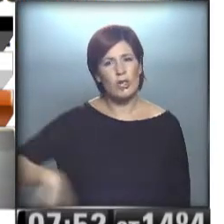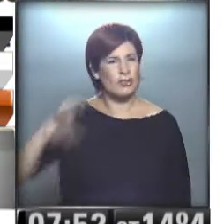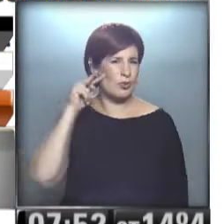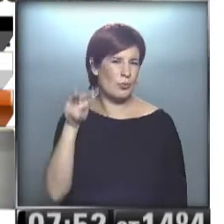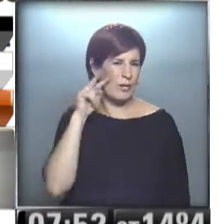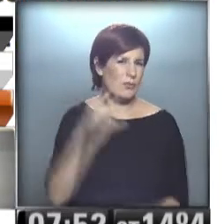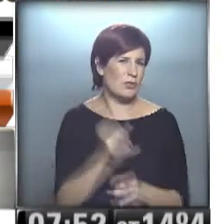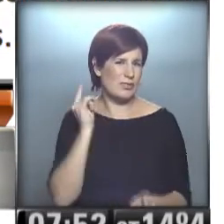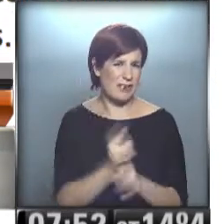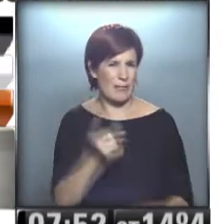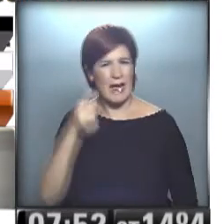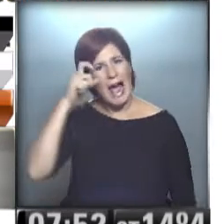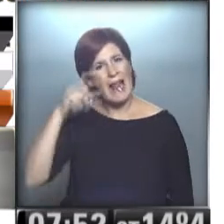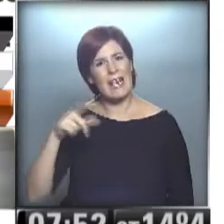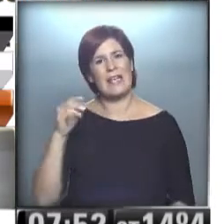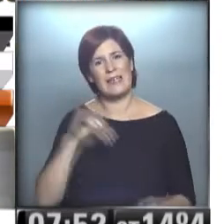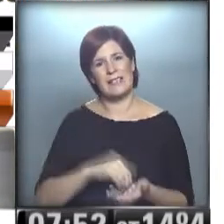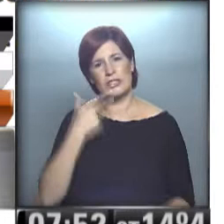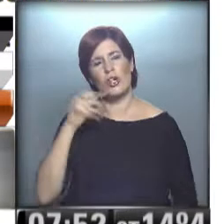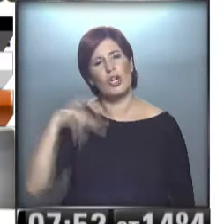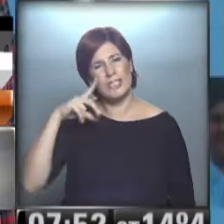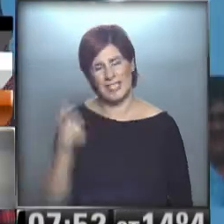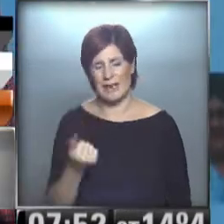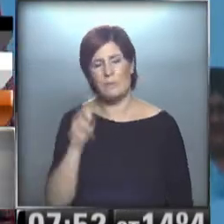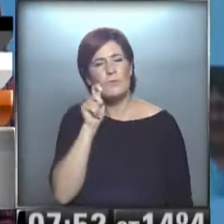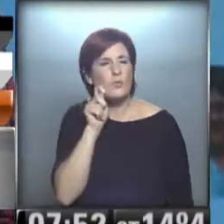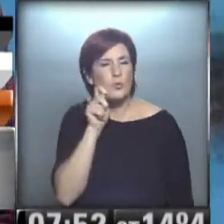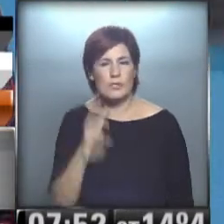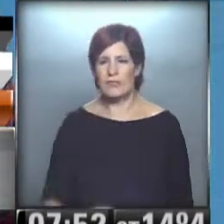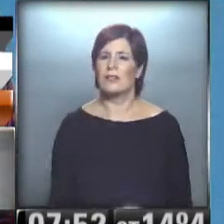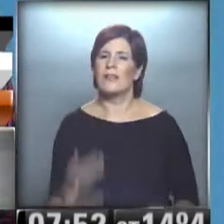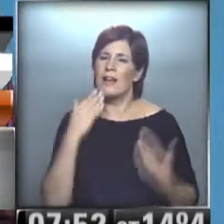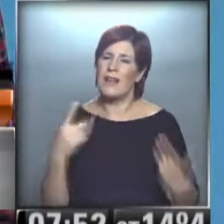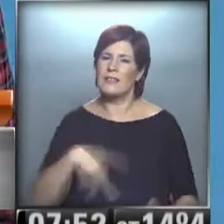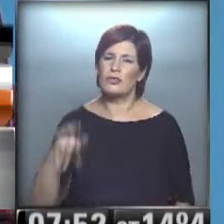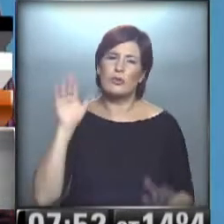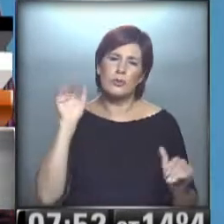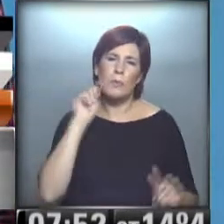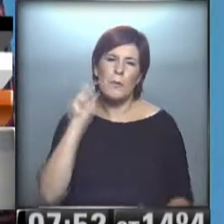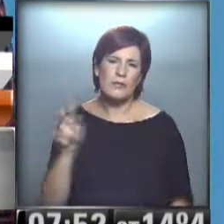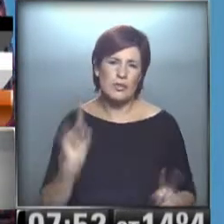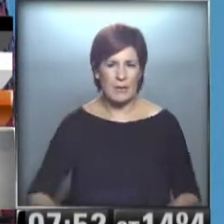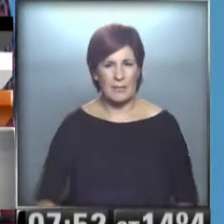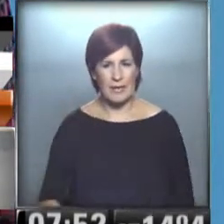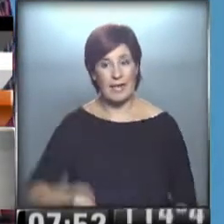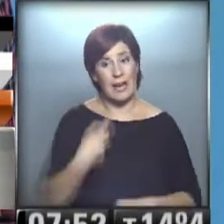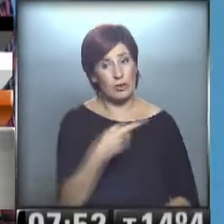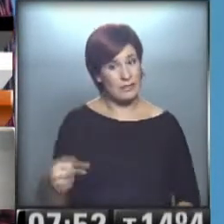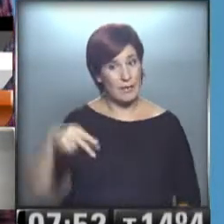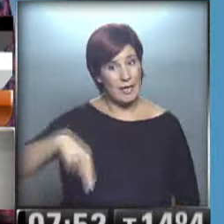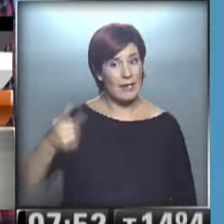Alejandro y Sonia. Muchos besos. Muy bien, para los dos entonces devolvemos los besos. Se los vamos a hacer llegar a Nadia. Nadia, que la semana que